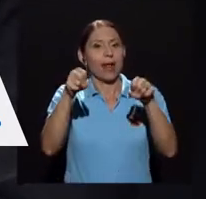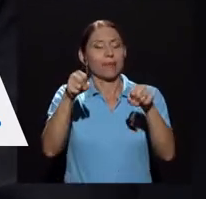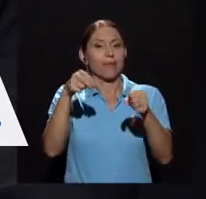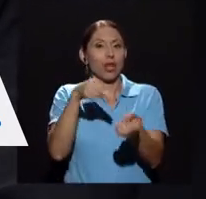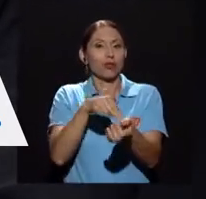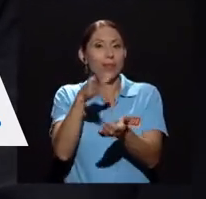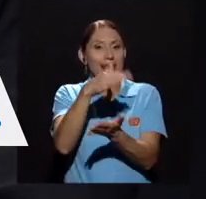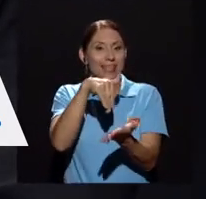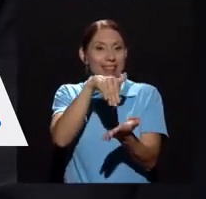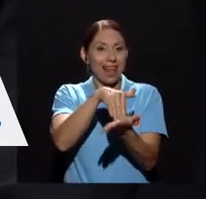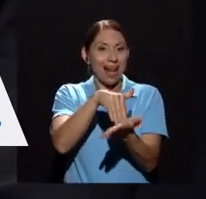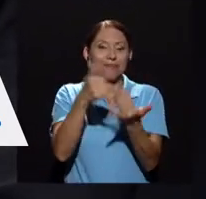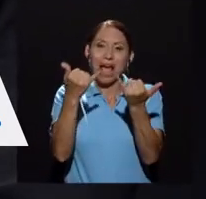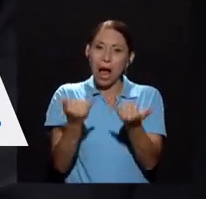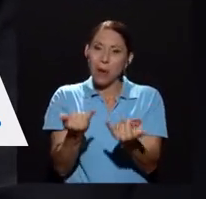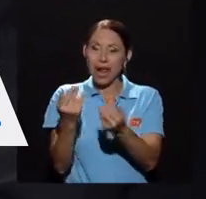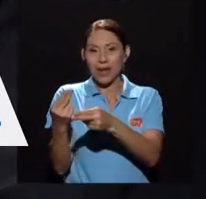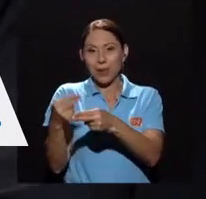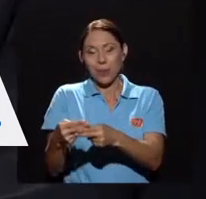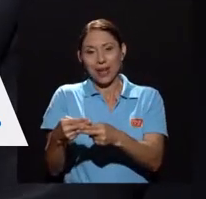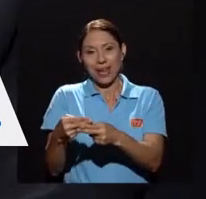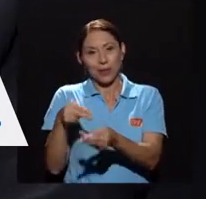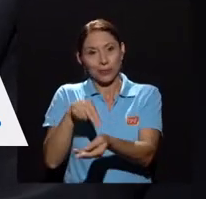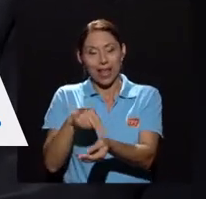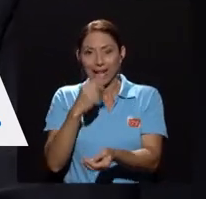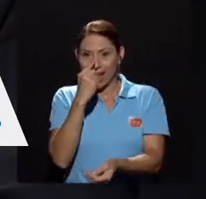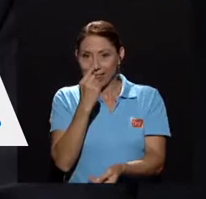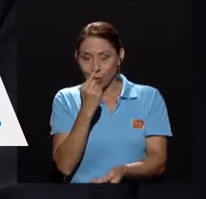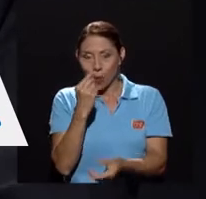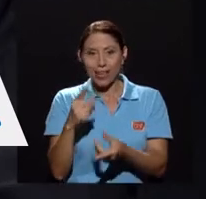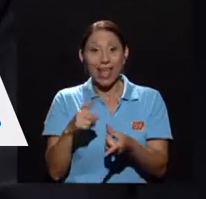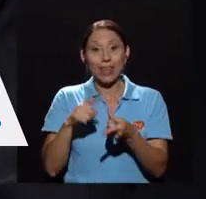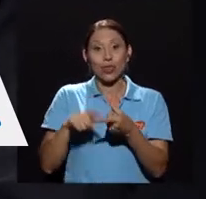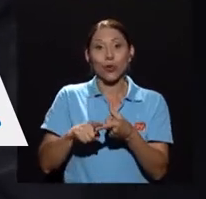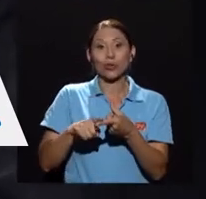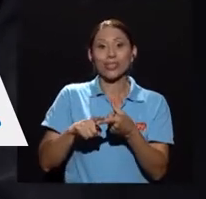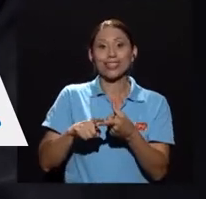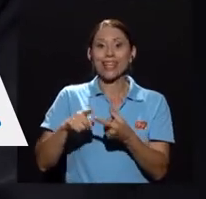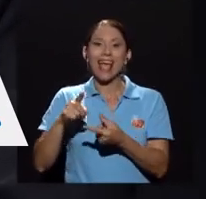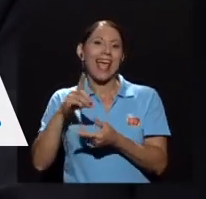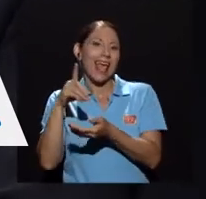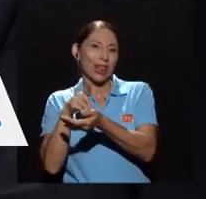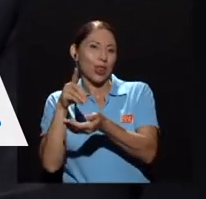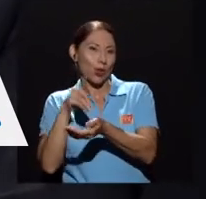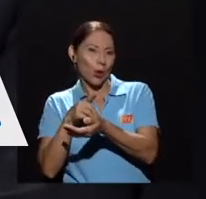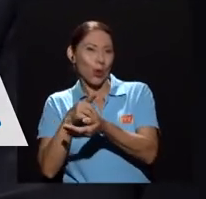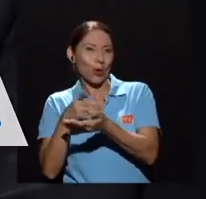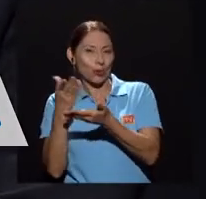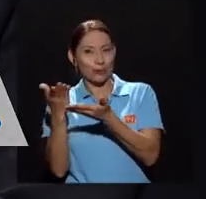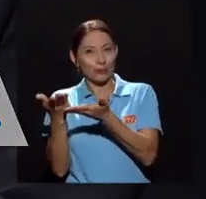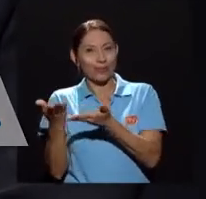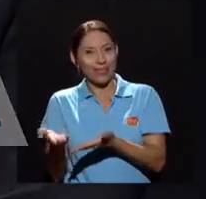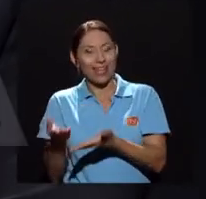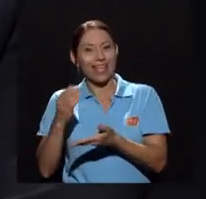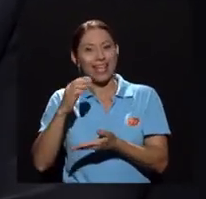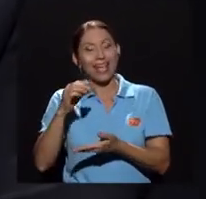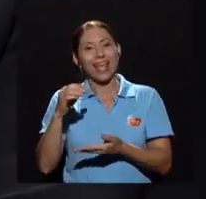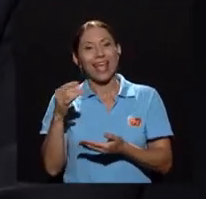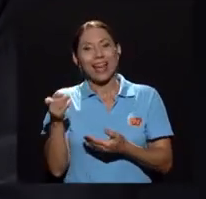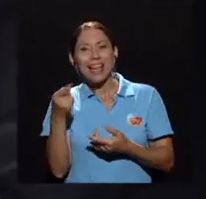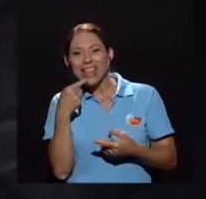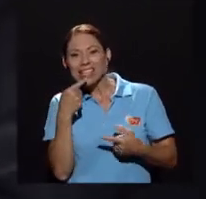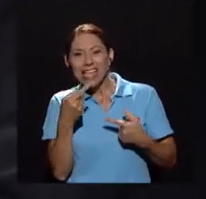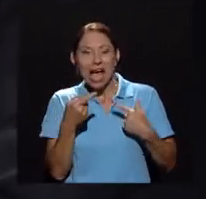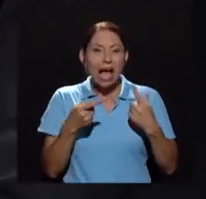entonces el doctor miranda le hacía observaciones y le ponía pedos y cosas de ese estilo y encoger a